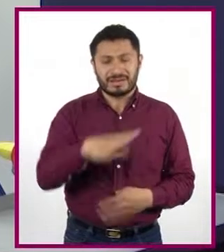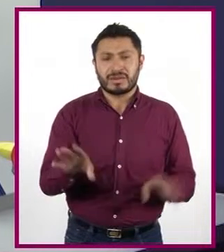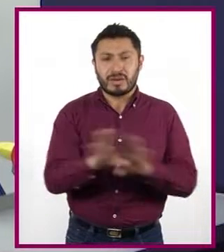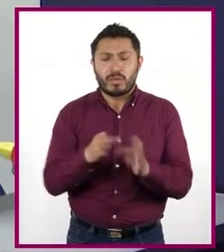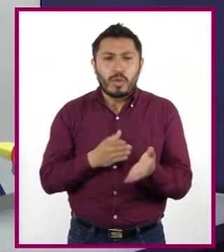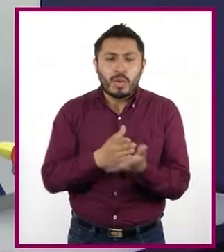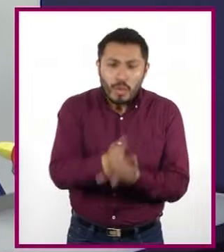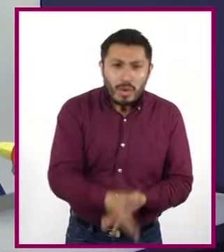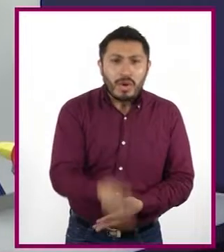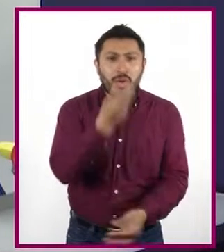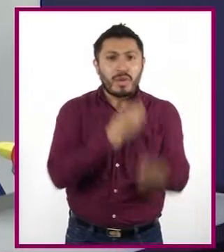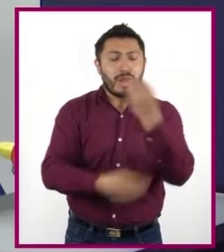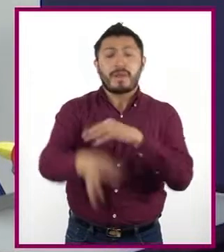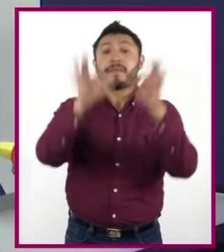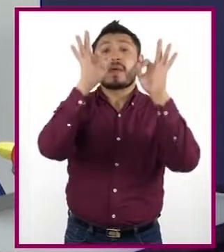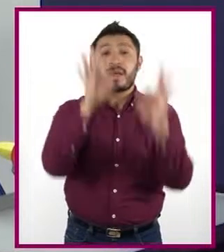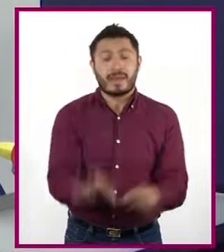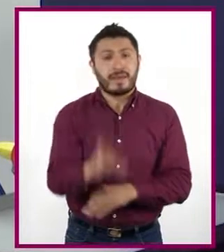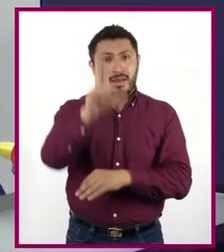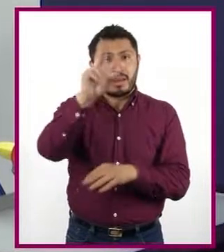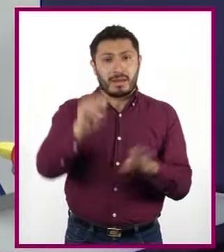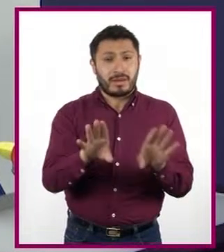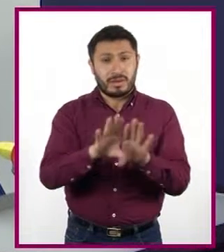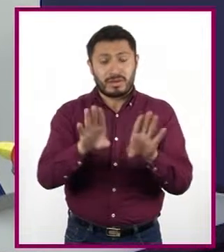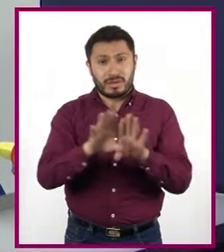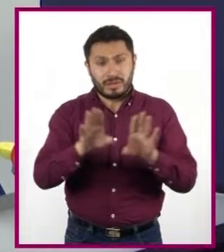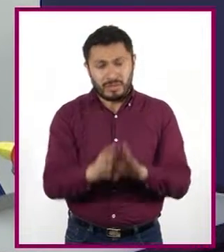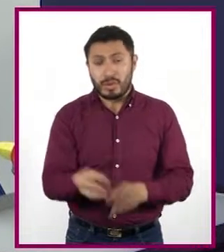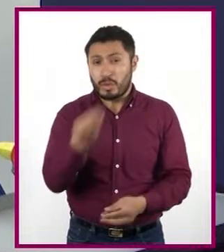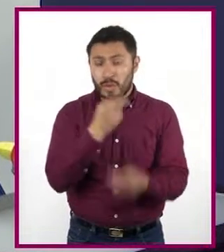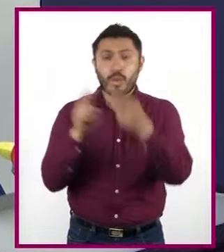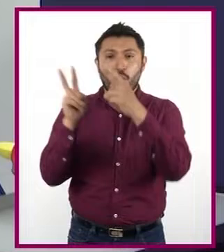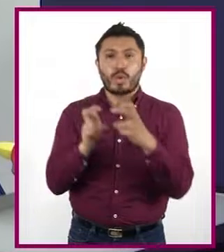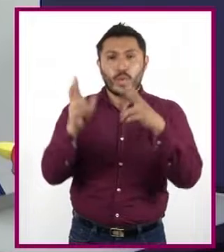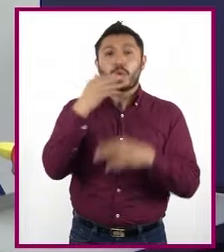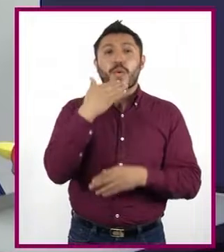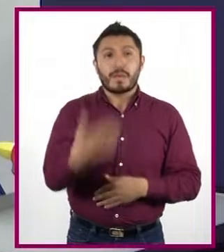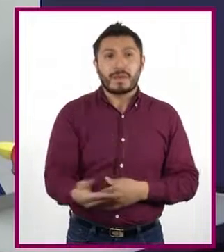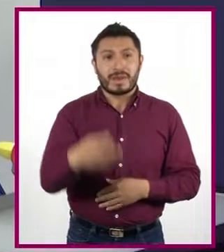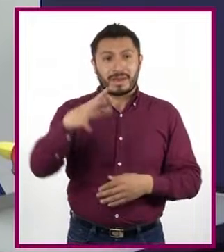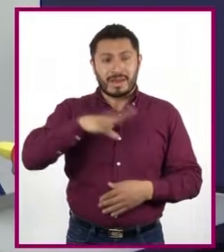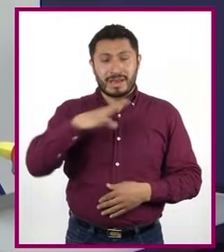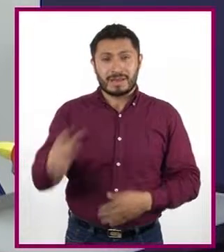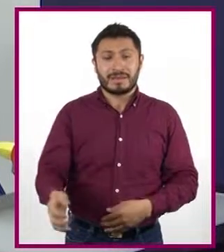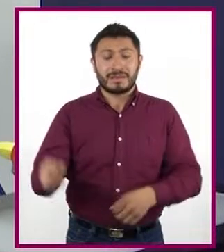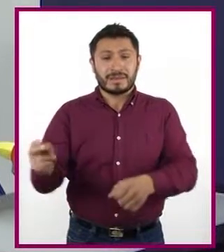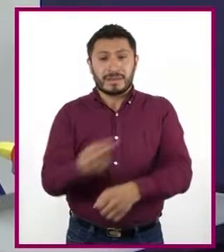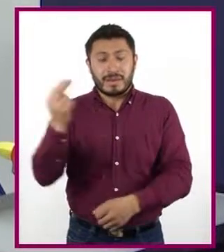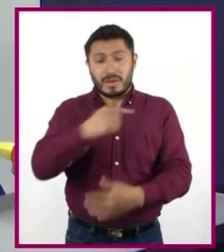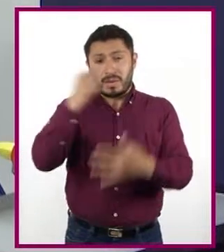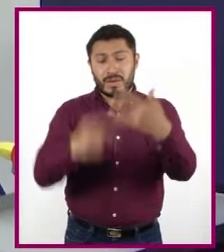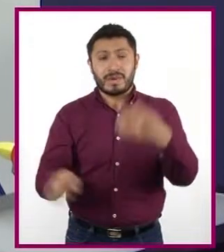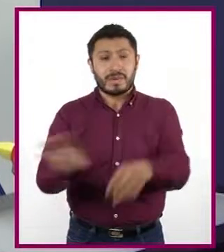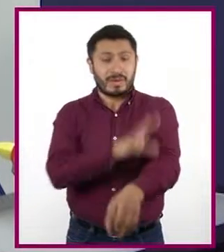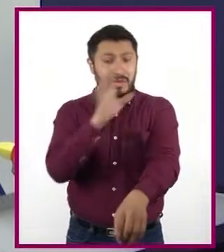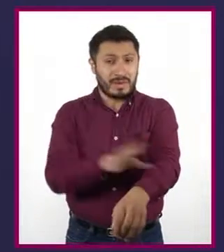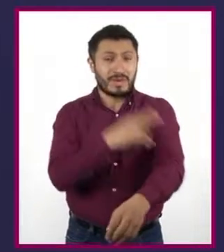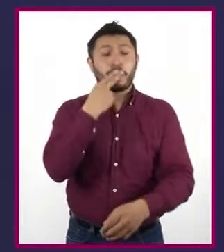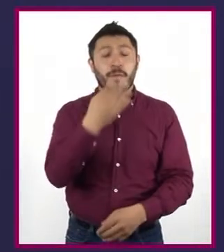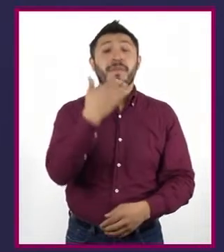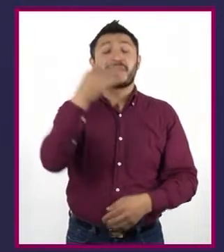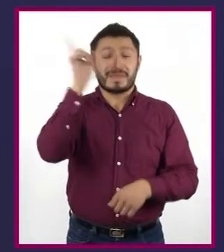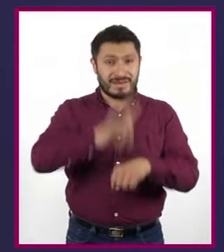acceso a alimentos suficientes, inocuos y nutritivos que satisfacen sus necesidades energéticas diarias.